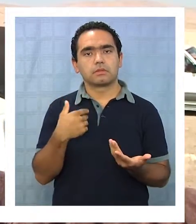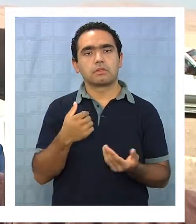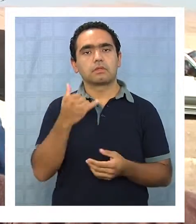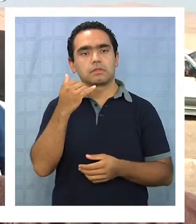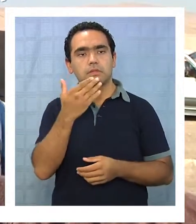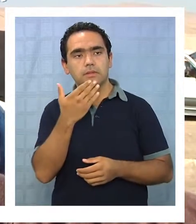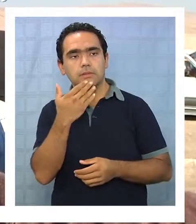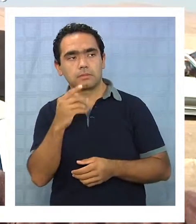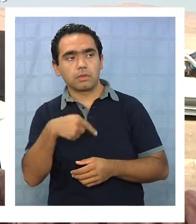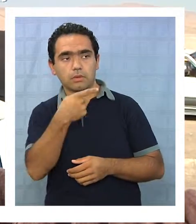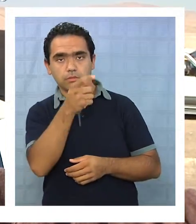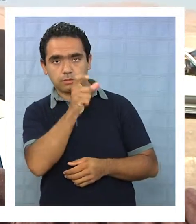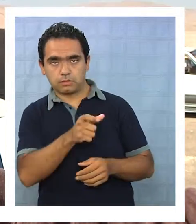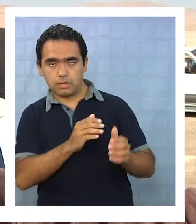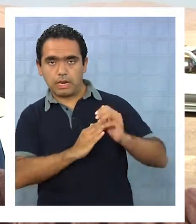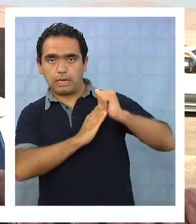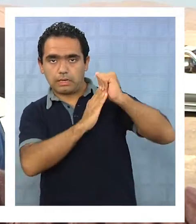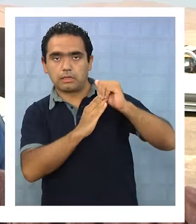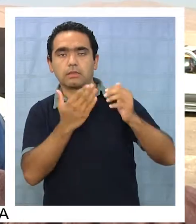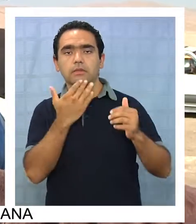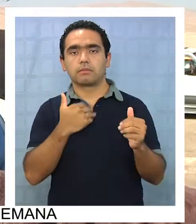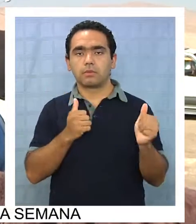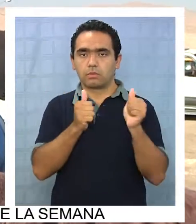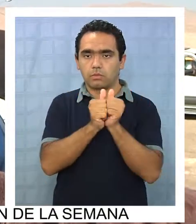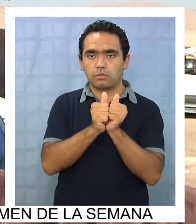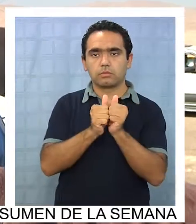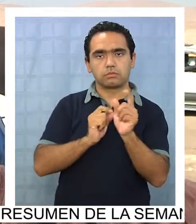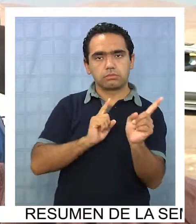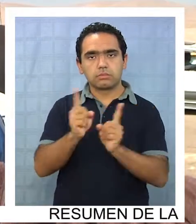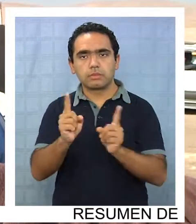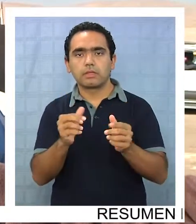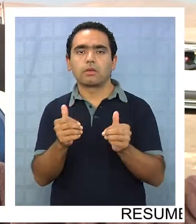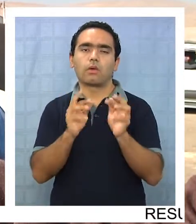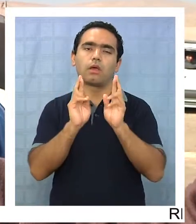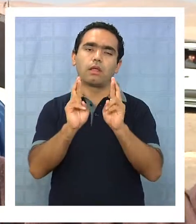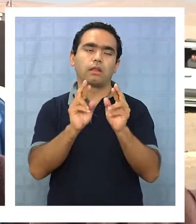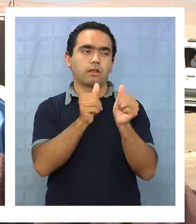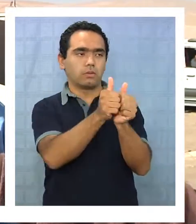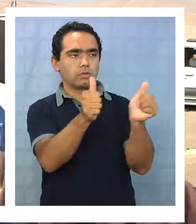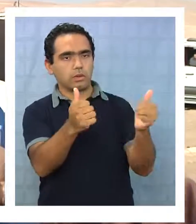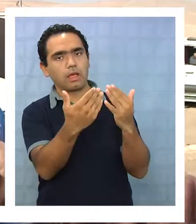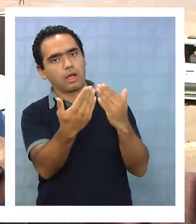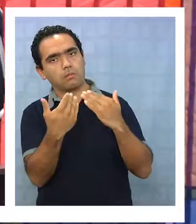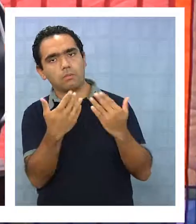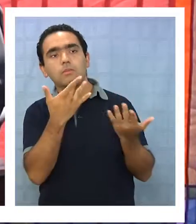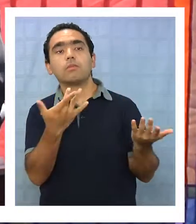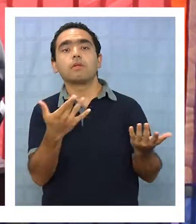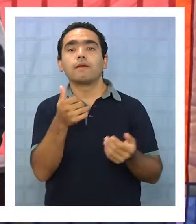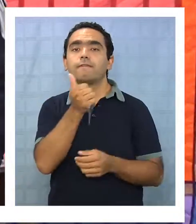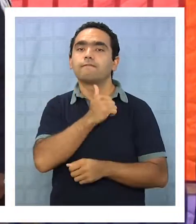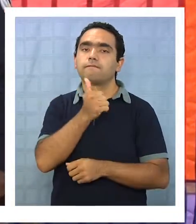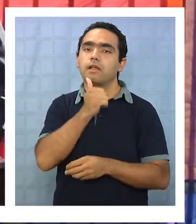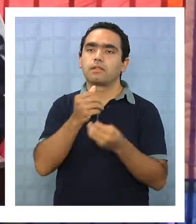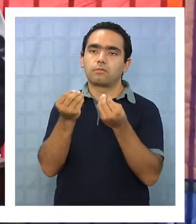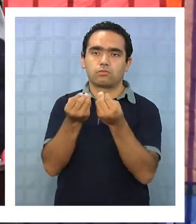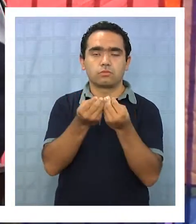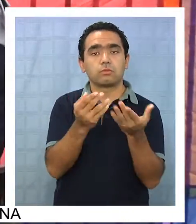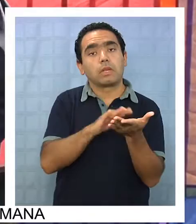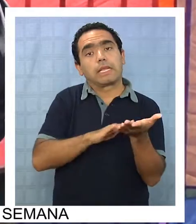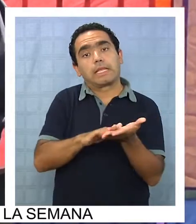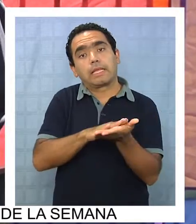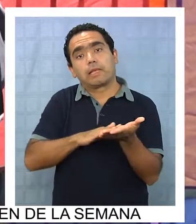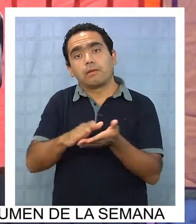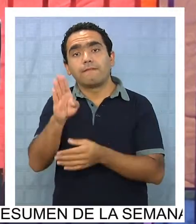encabeza aquí, así que, bueno, esperar también que la autoridad nos apoye, porque hay hartas cosas que nos faltan, los vallos químicos,